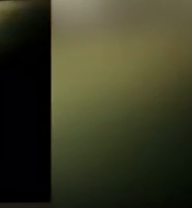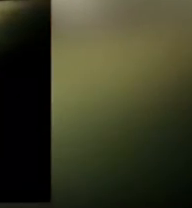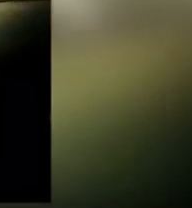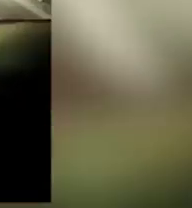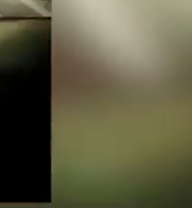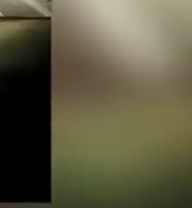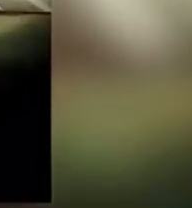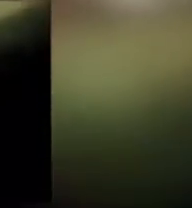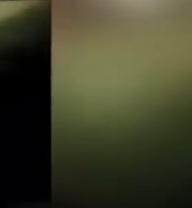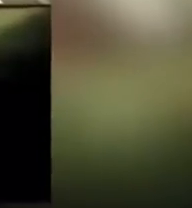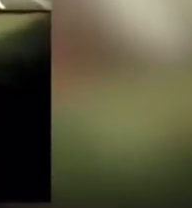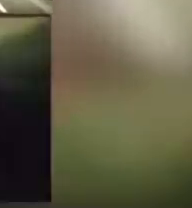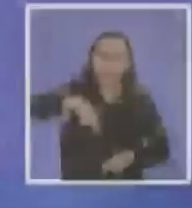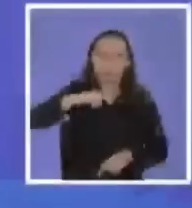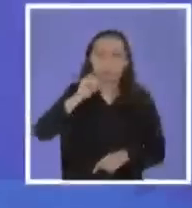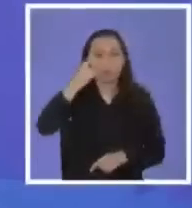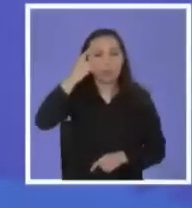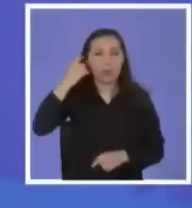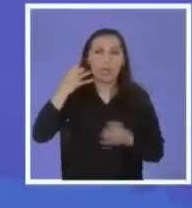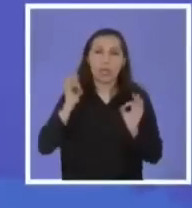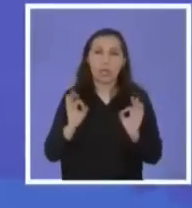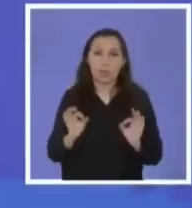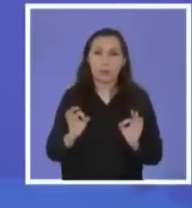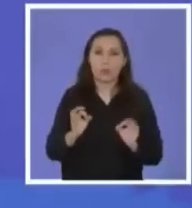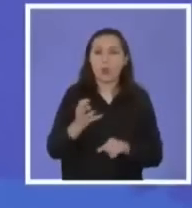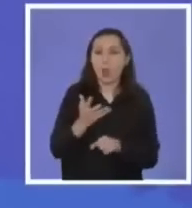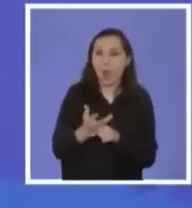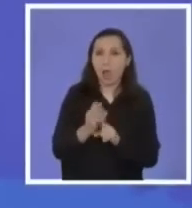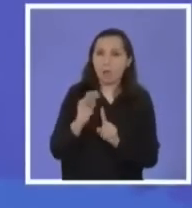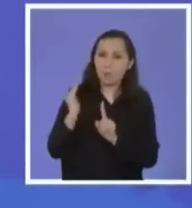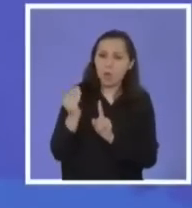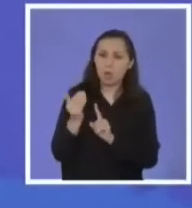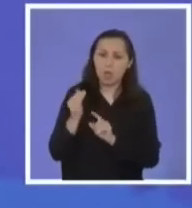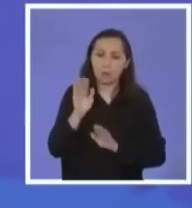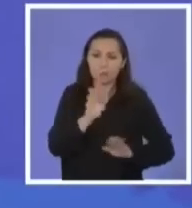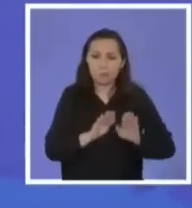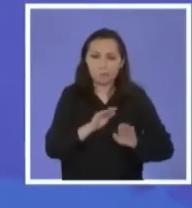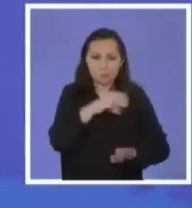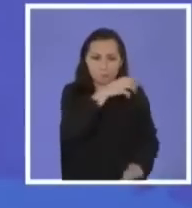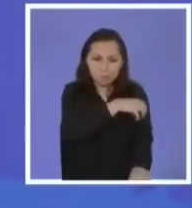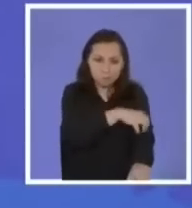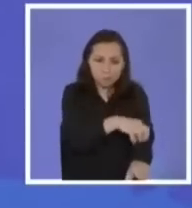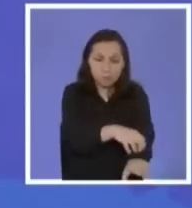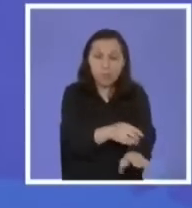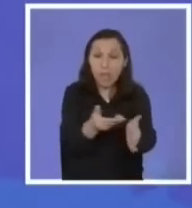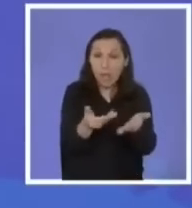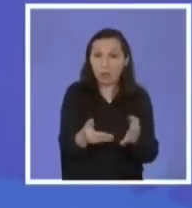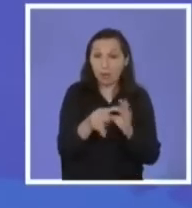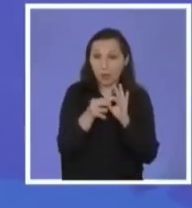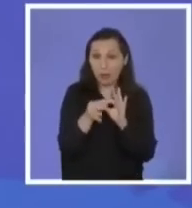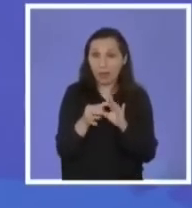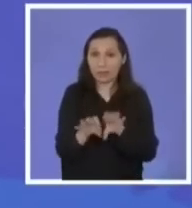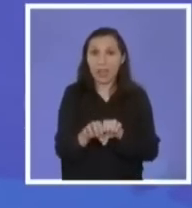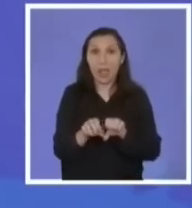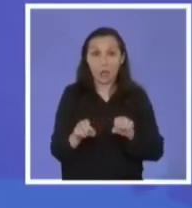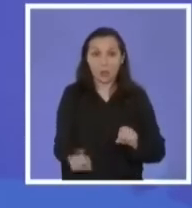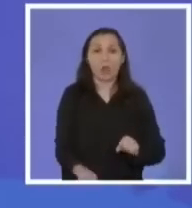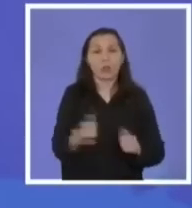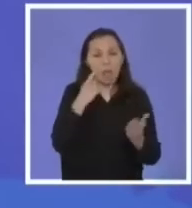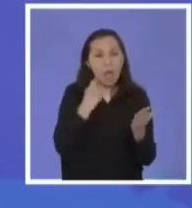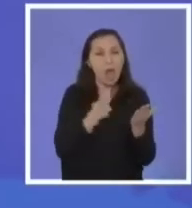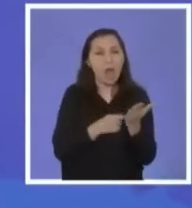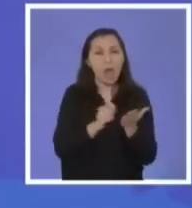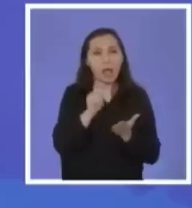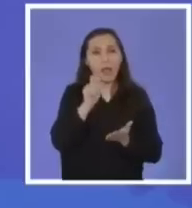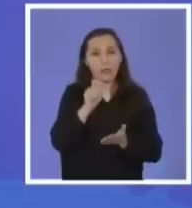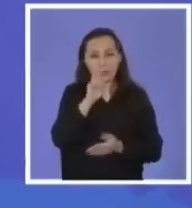policías propias, como en algún momento se dijo. Tampoco queremos actuar aislado. Queremos coordinarnos, pero sí queremos proteger a nuestros